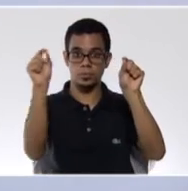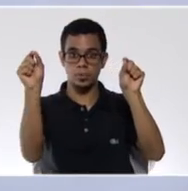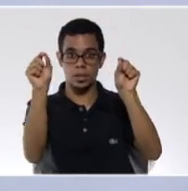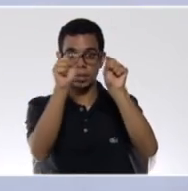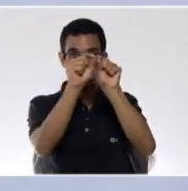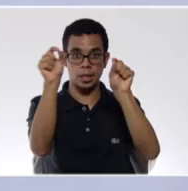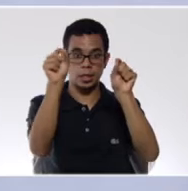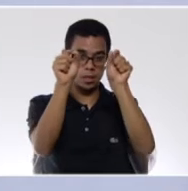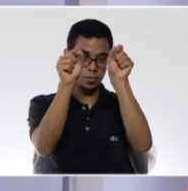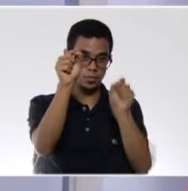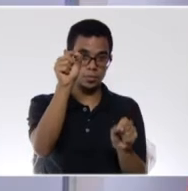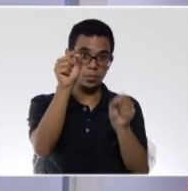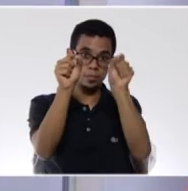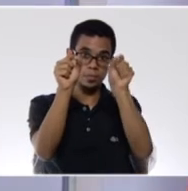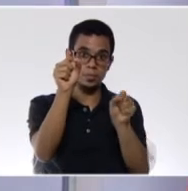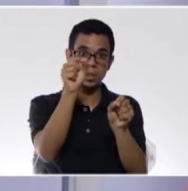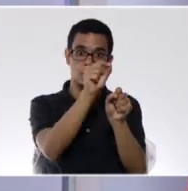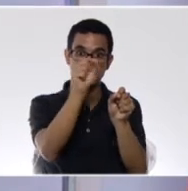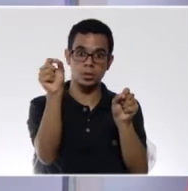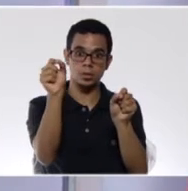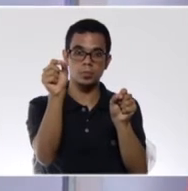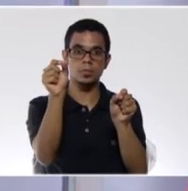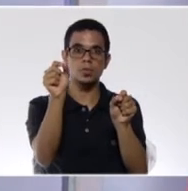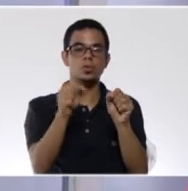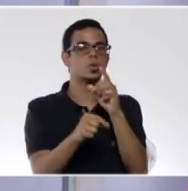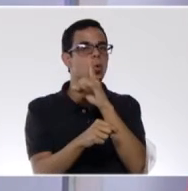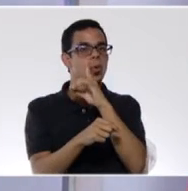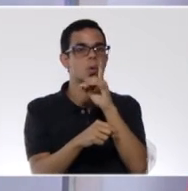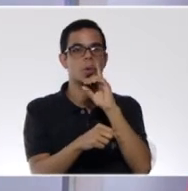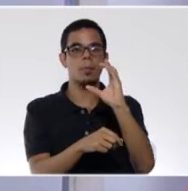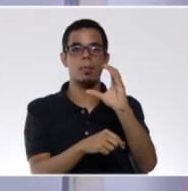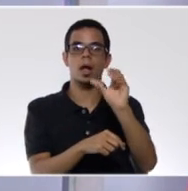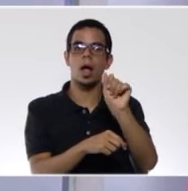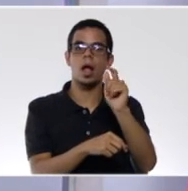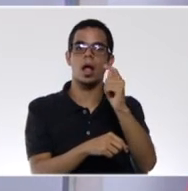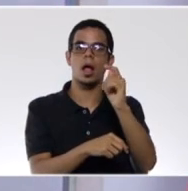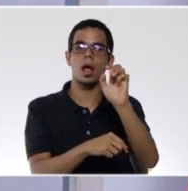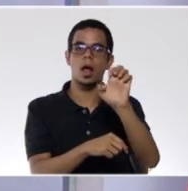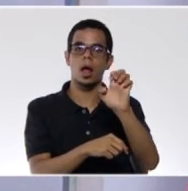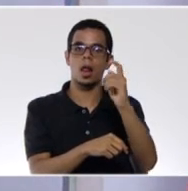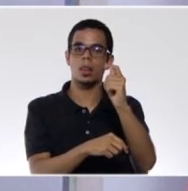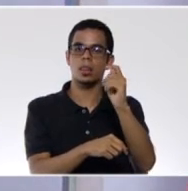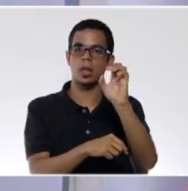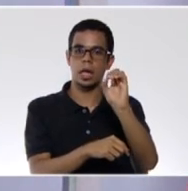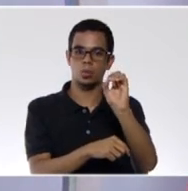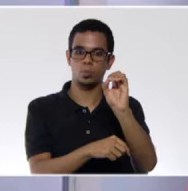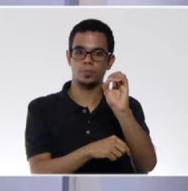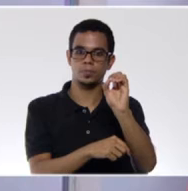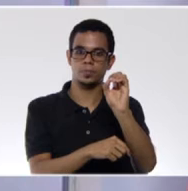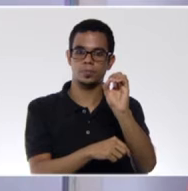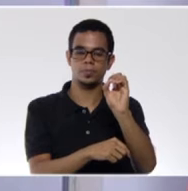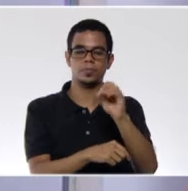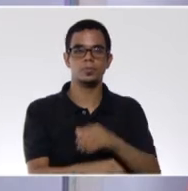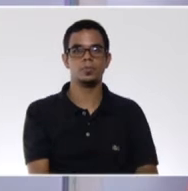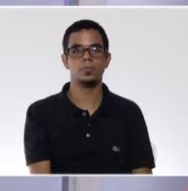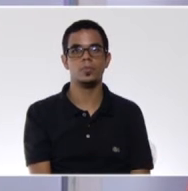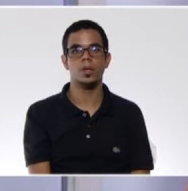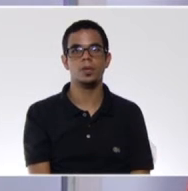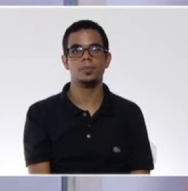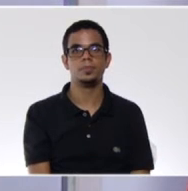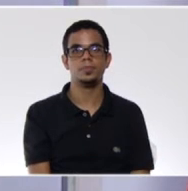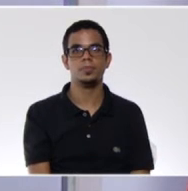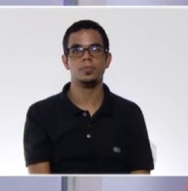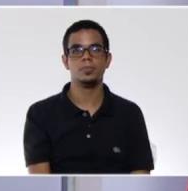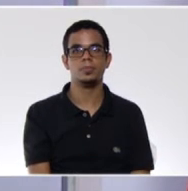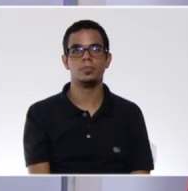grados, son los catetos, en cualquier orden. La idea de C sub 1 y C sub 2 es reconocer uno de otro,